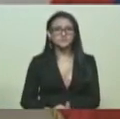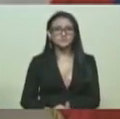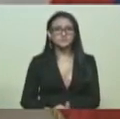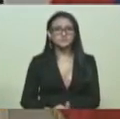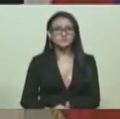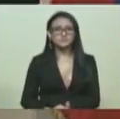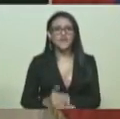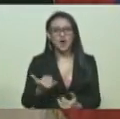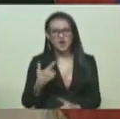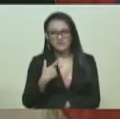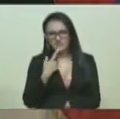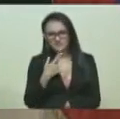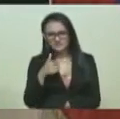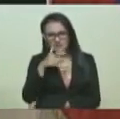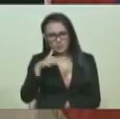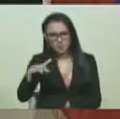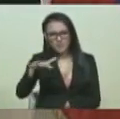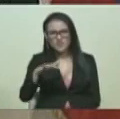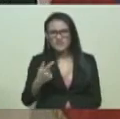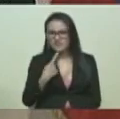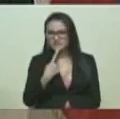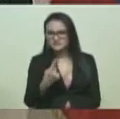¿Ahora qué le van a decir al país?